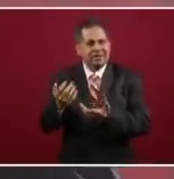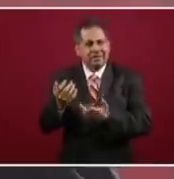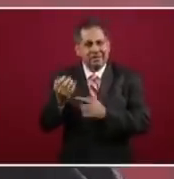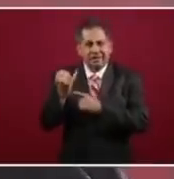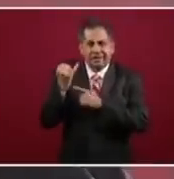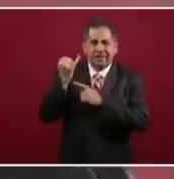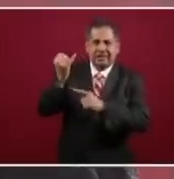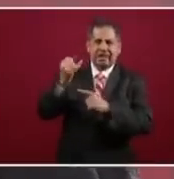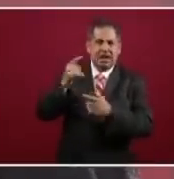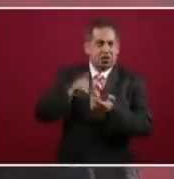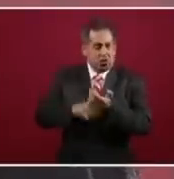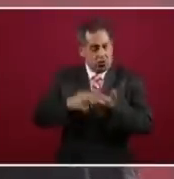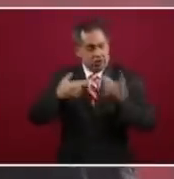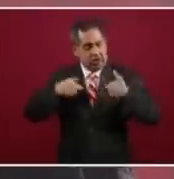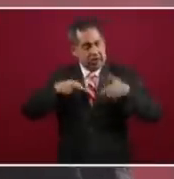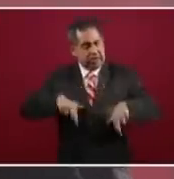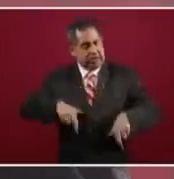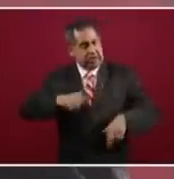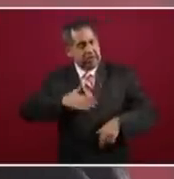de lo que represento